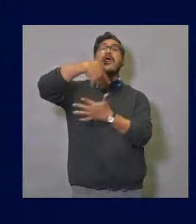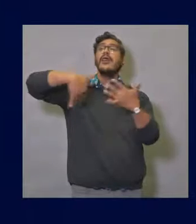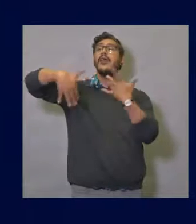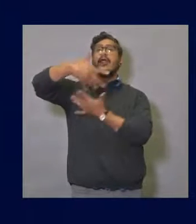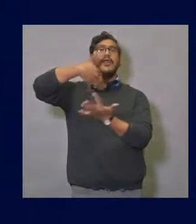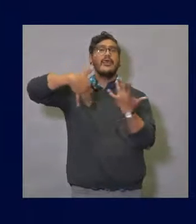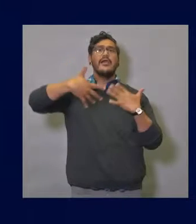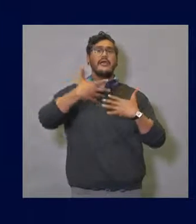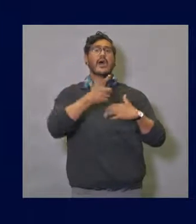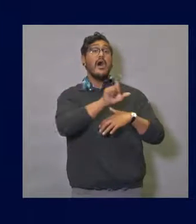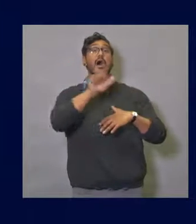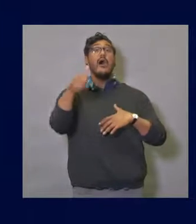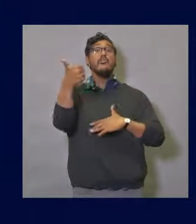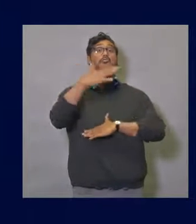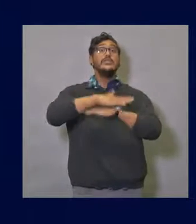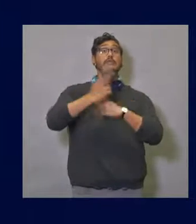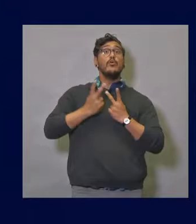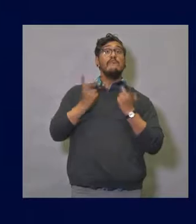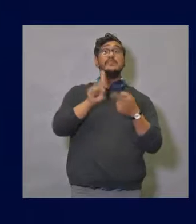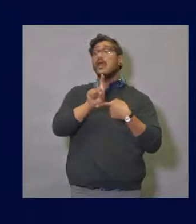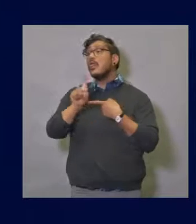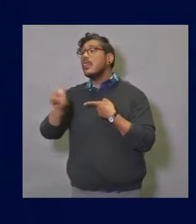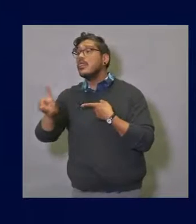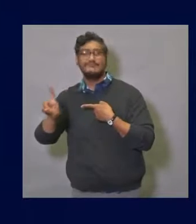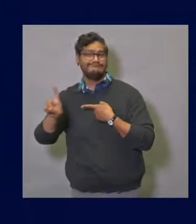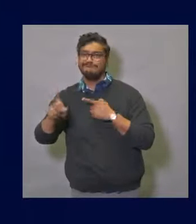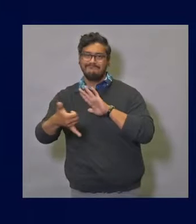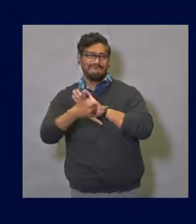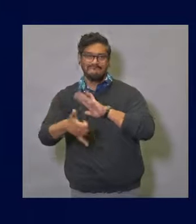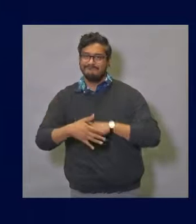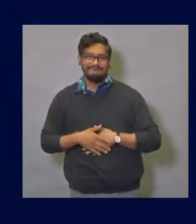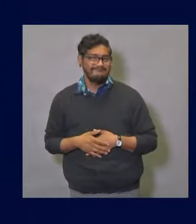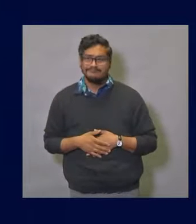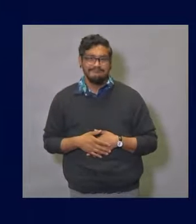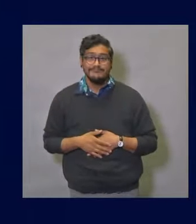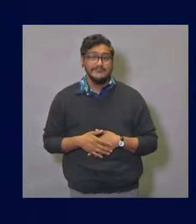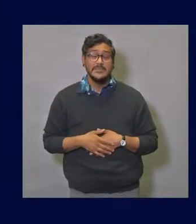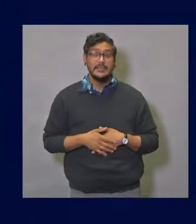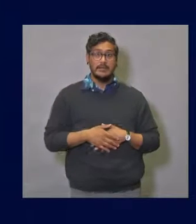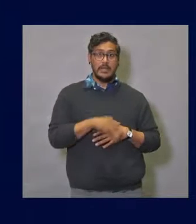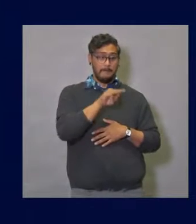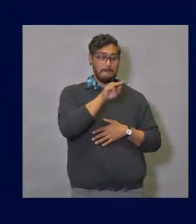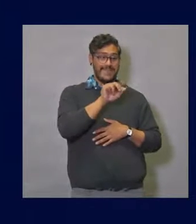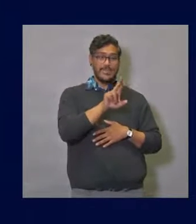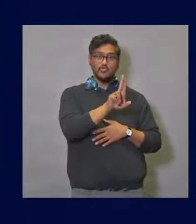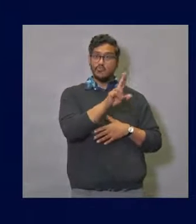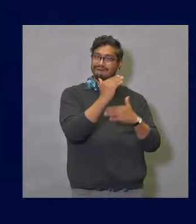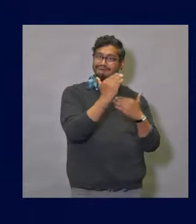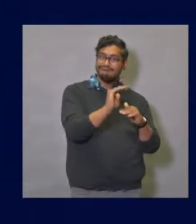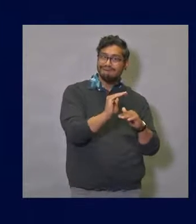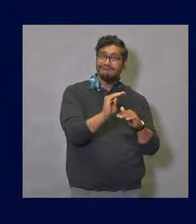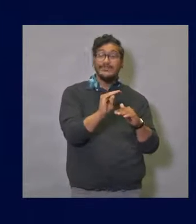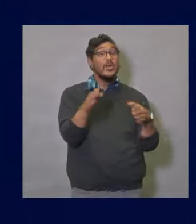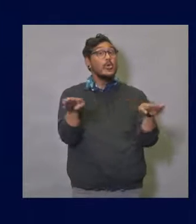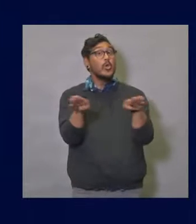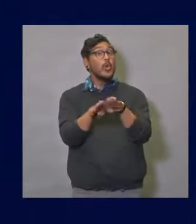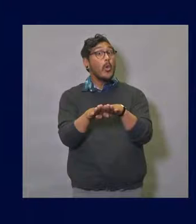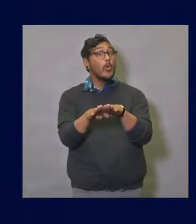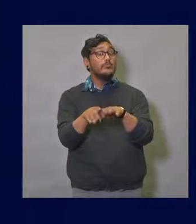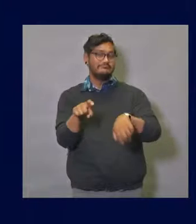las mesas alrededor. Y el horario es limitado para el servicio al público y el cierre será a las 8